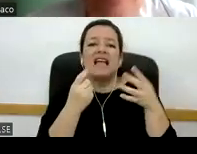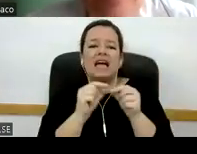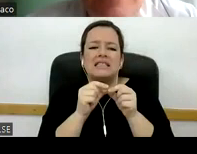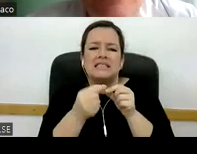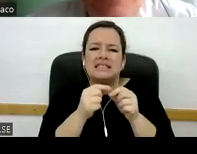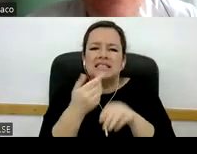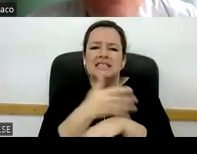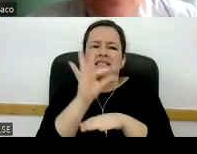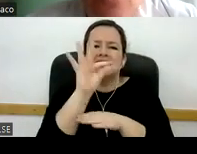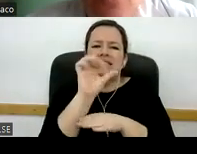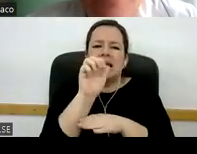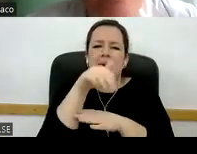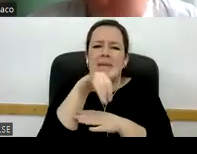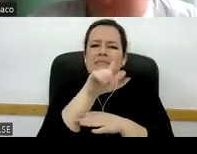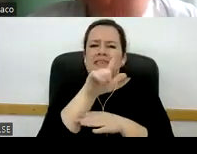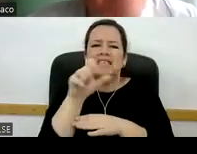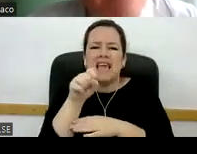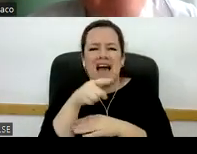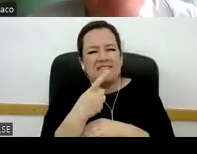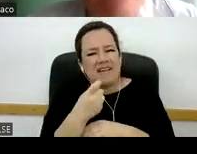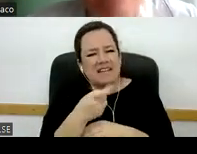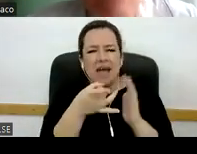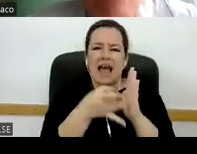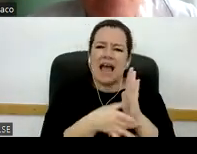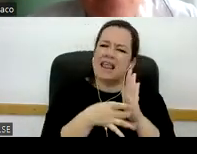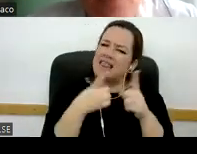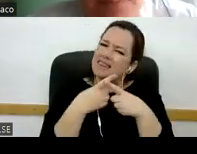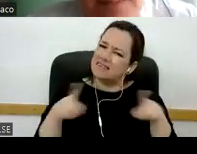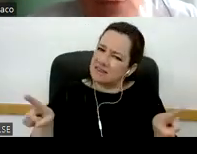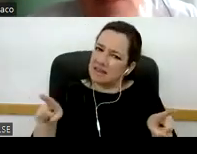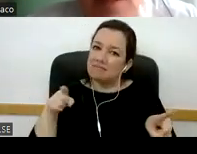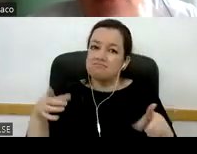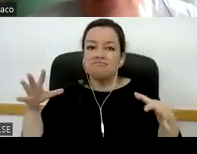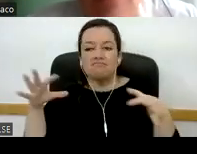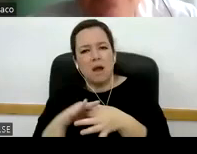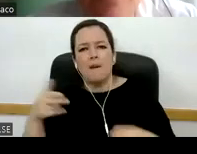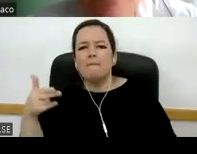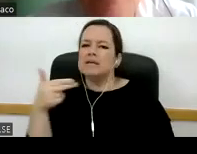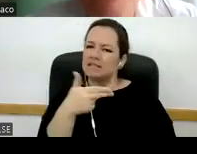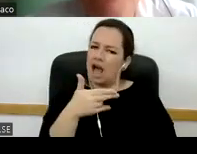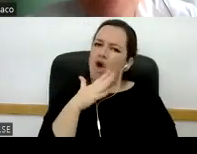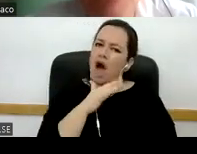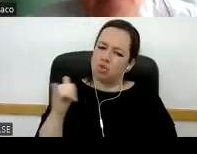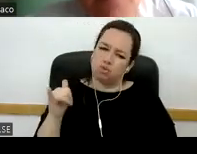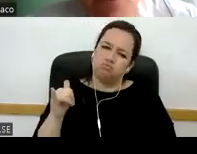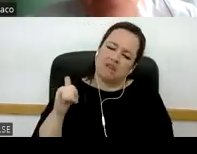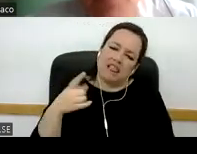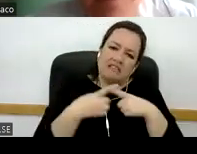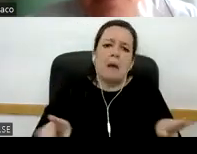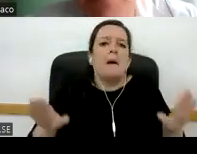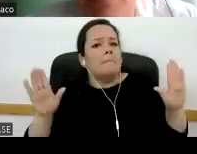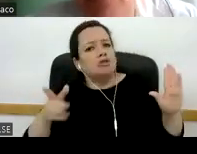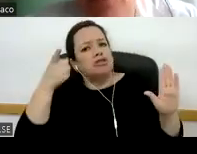no serían ácidos grasos omega 3 de la misma calidad que los ácidos grasos procedentes de los pescados azules, pero también